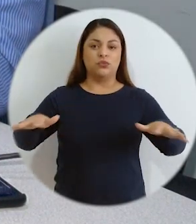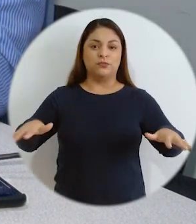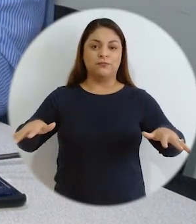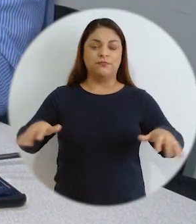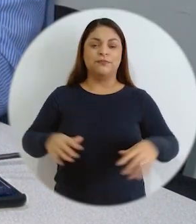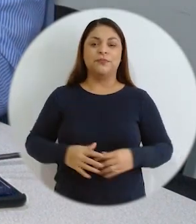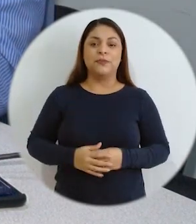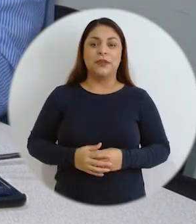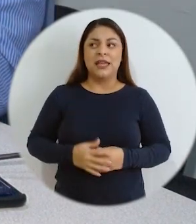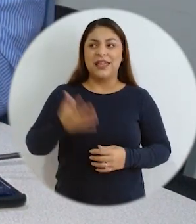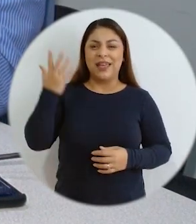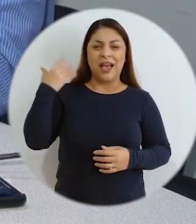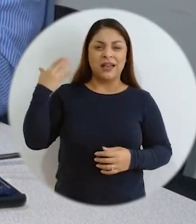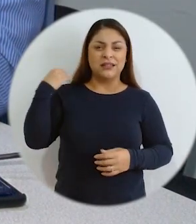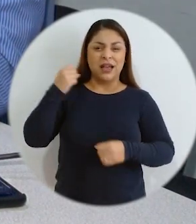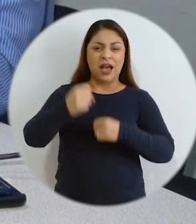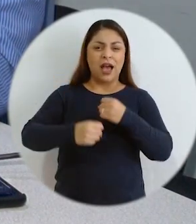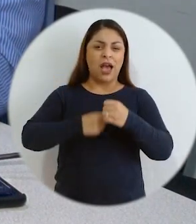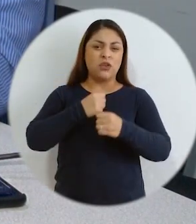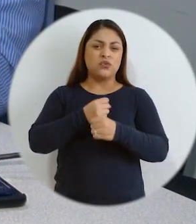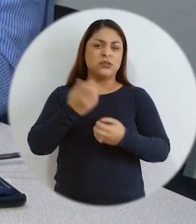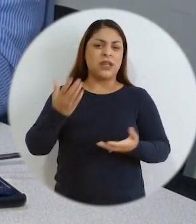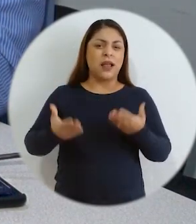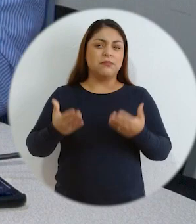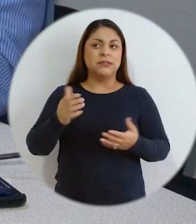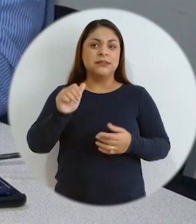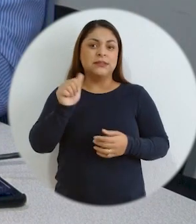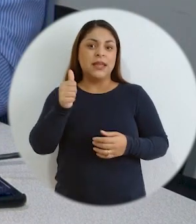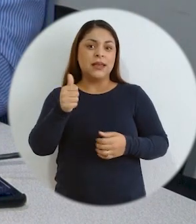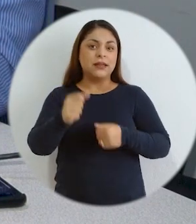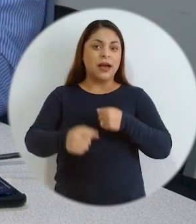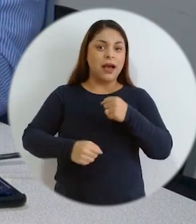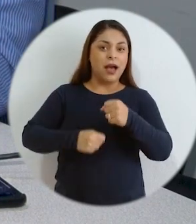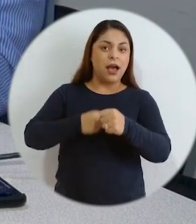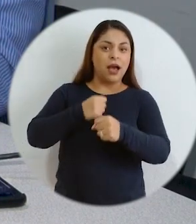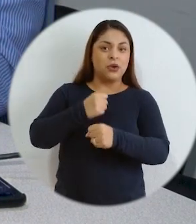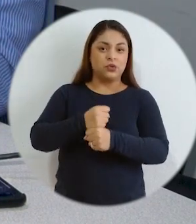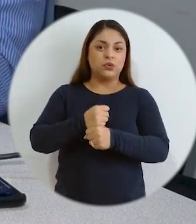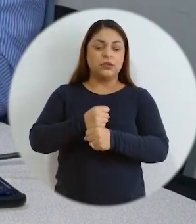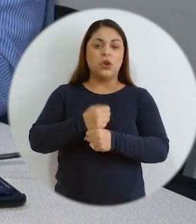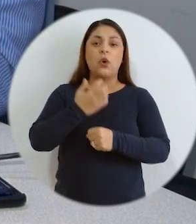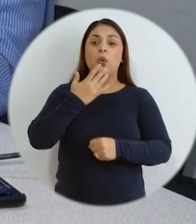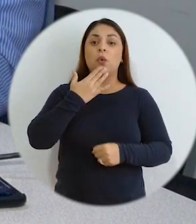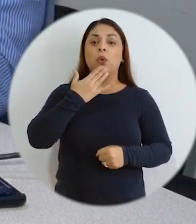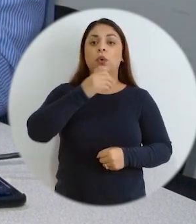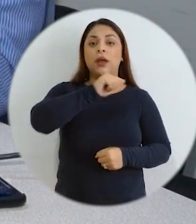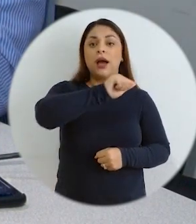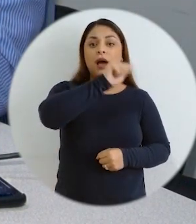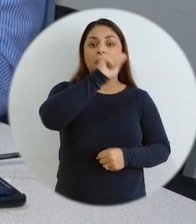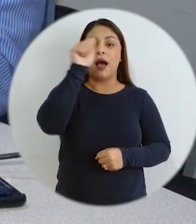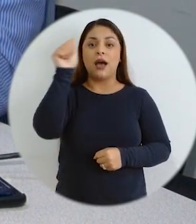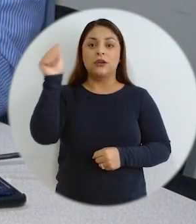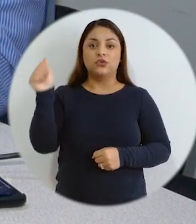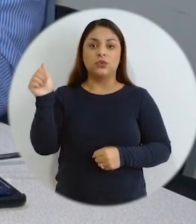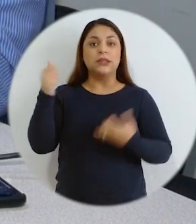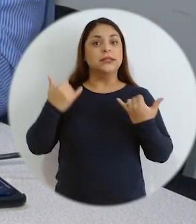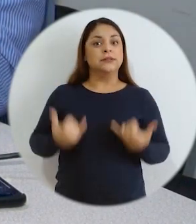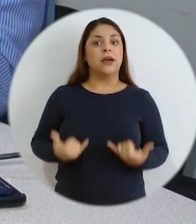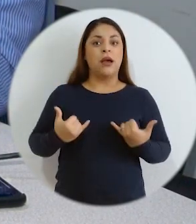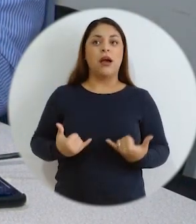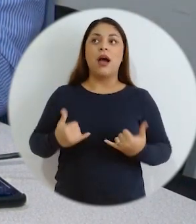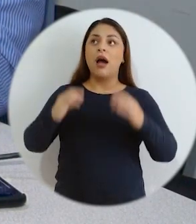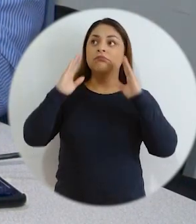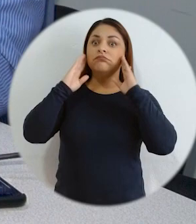¿verdad? Y de pronto, en los últimos años, tal vez en los últimos 10 años aproximadamente, lo